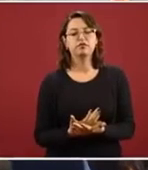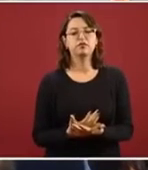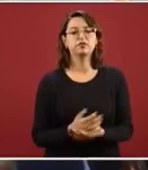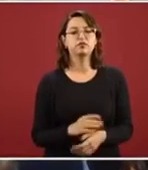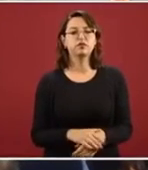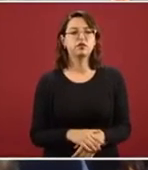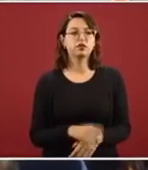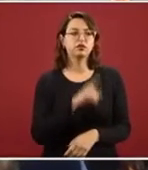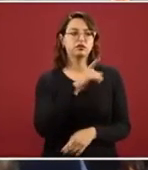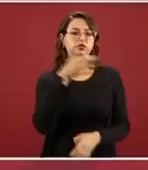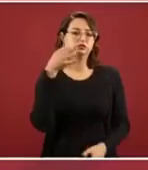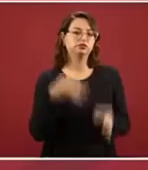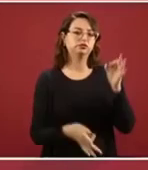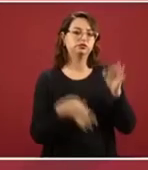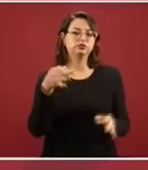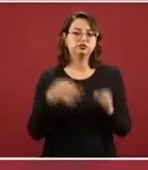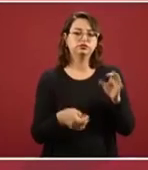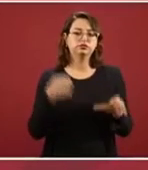el juez